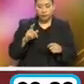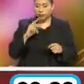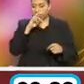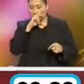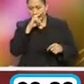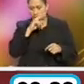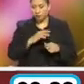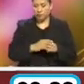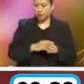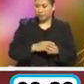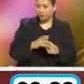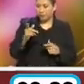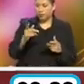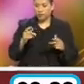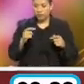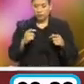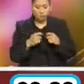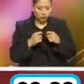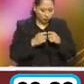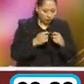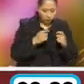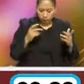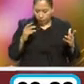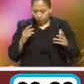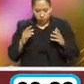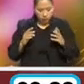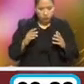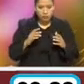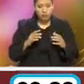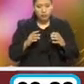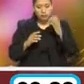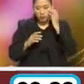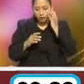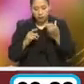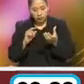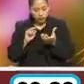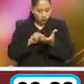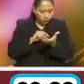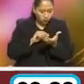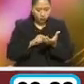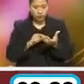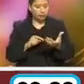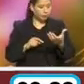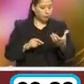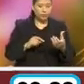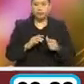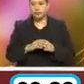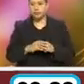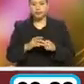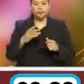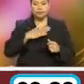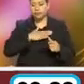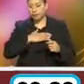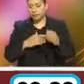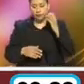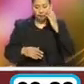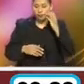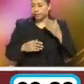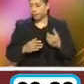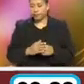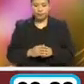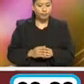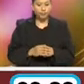chavos, los ves muy pegados al celular, como al pendiente de que los estén llamando,